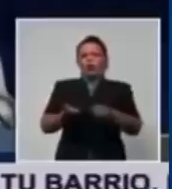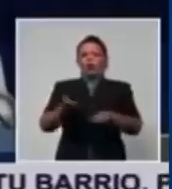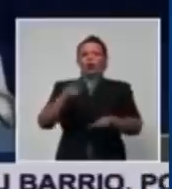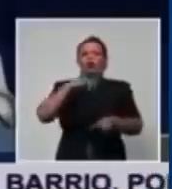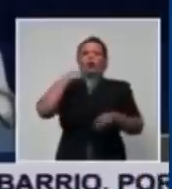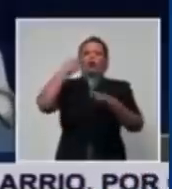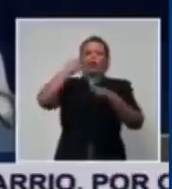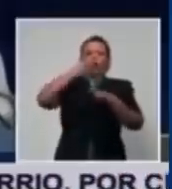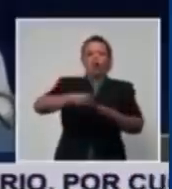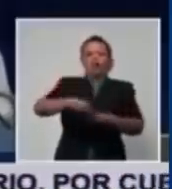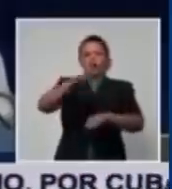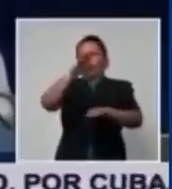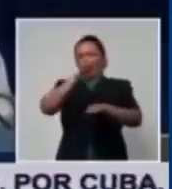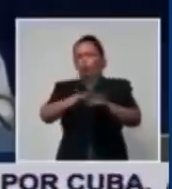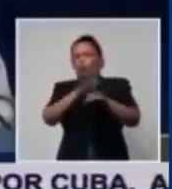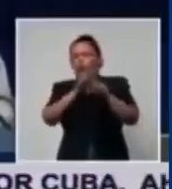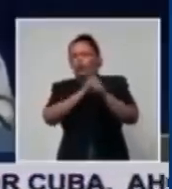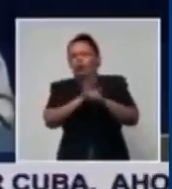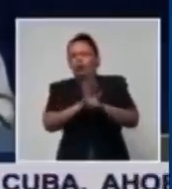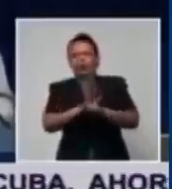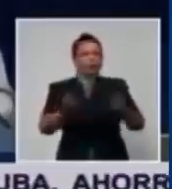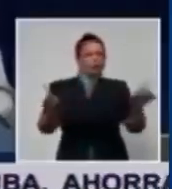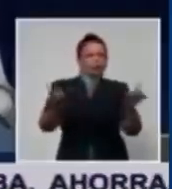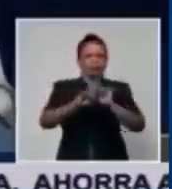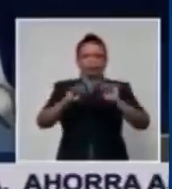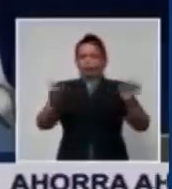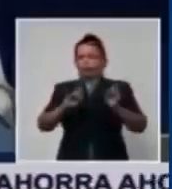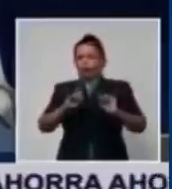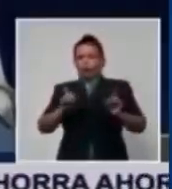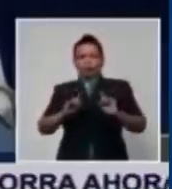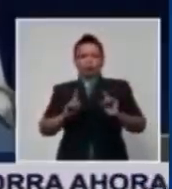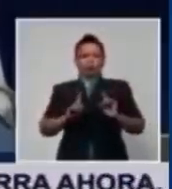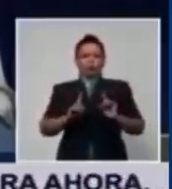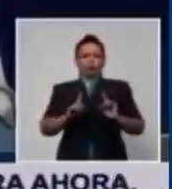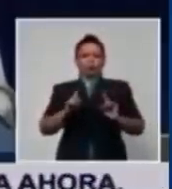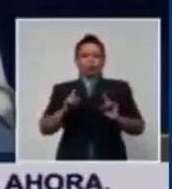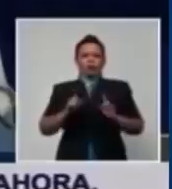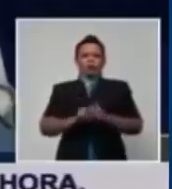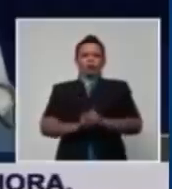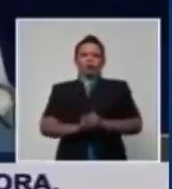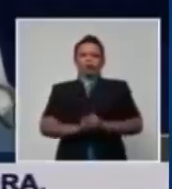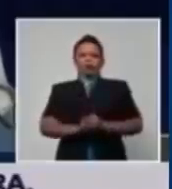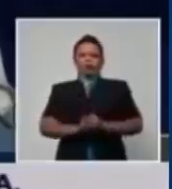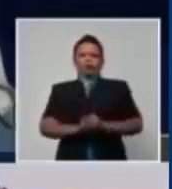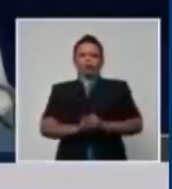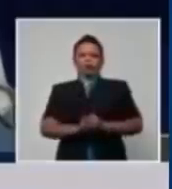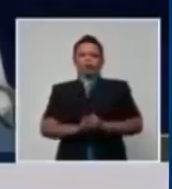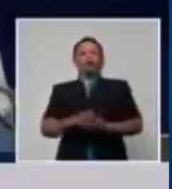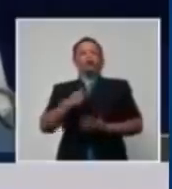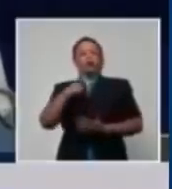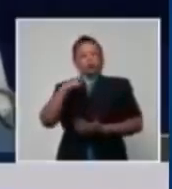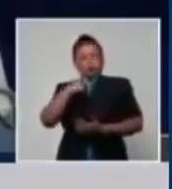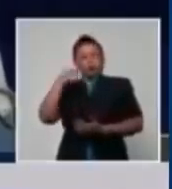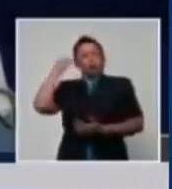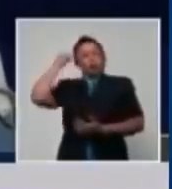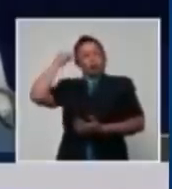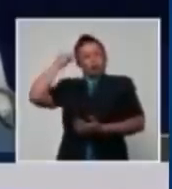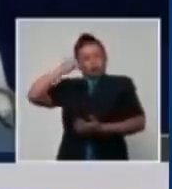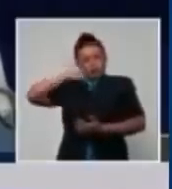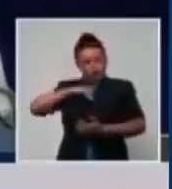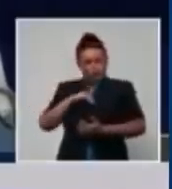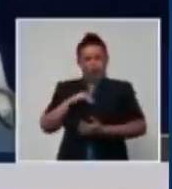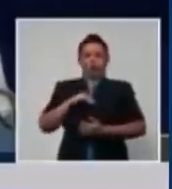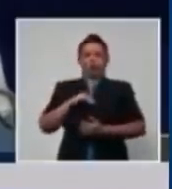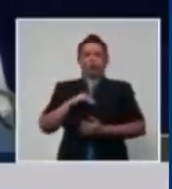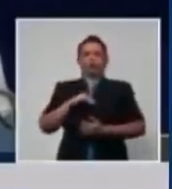consecuencia ni con ni por COVID-19. Yo sé, y fíjense, me